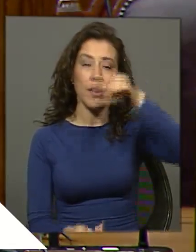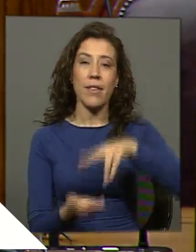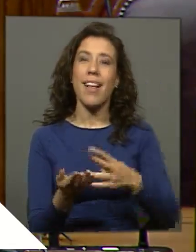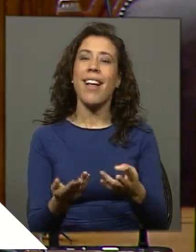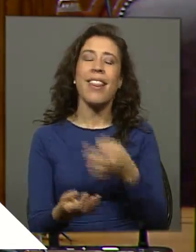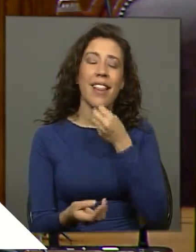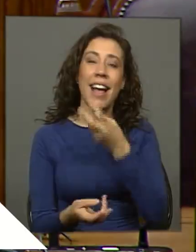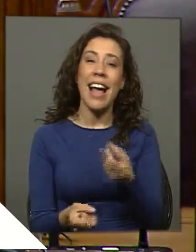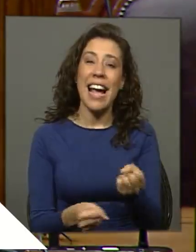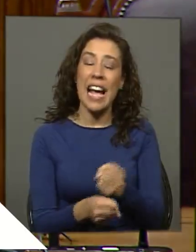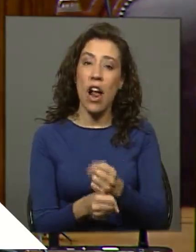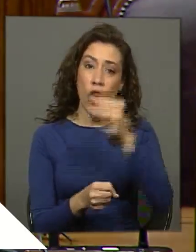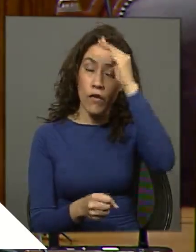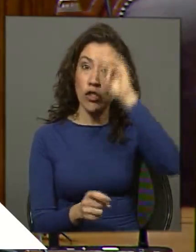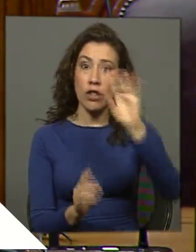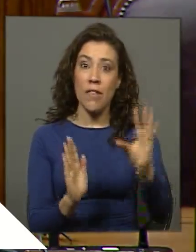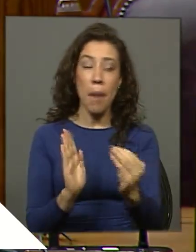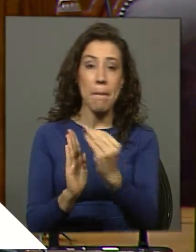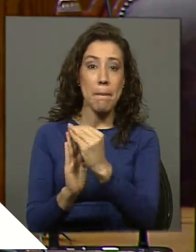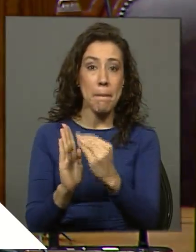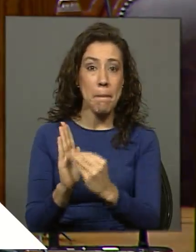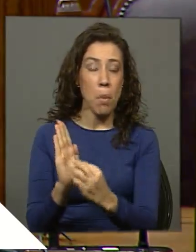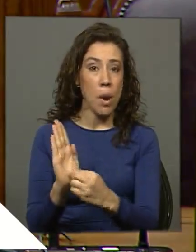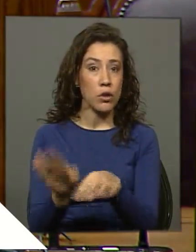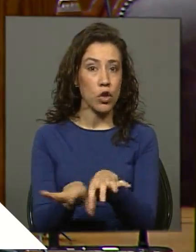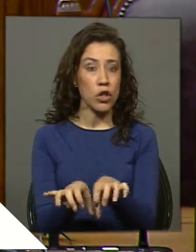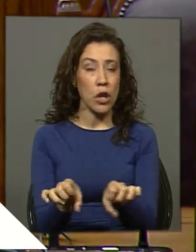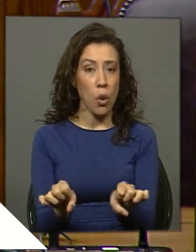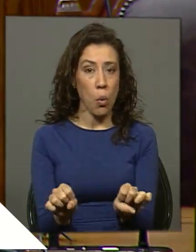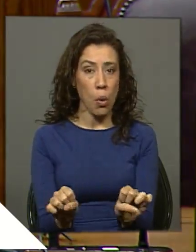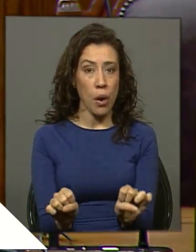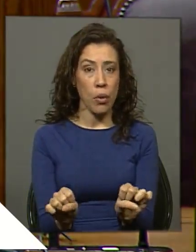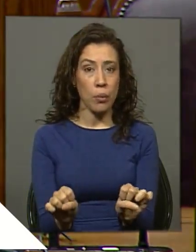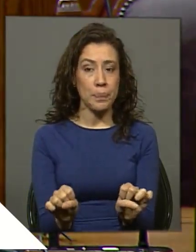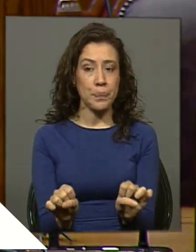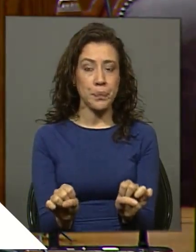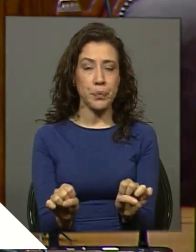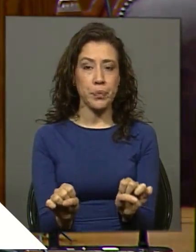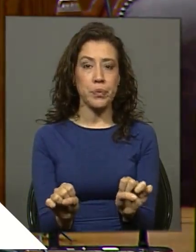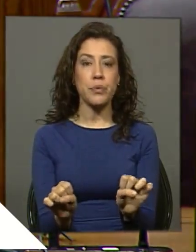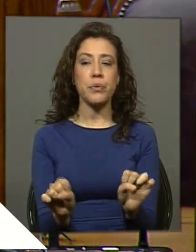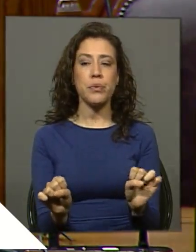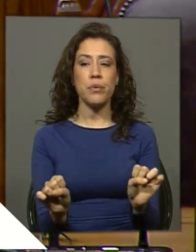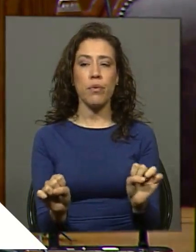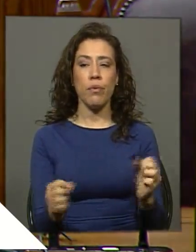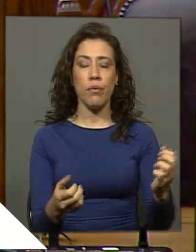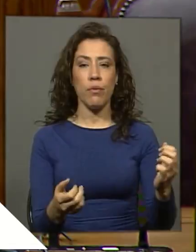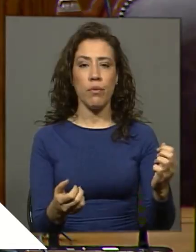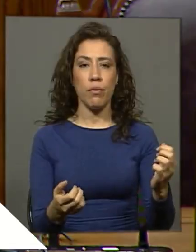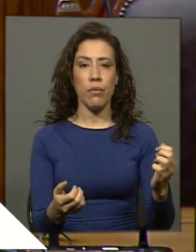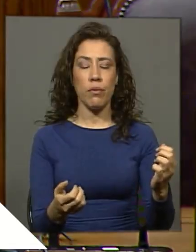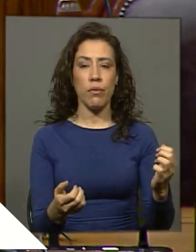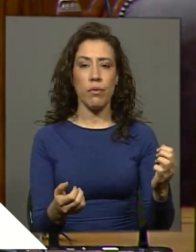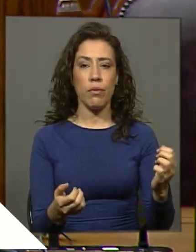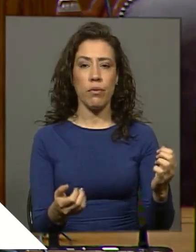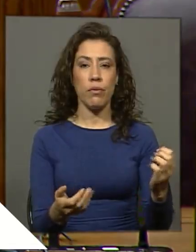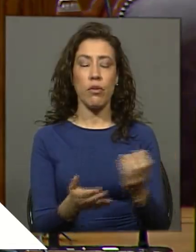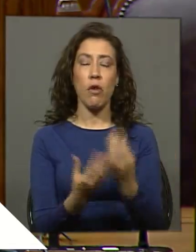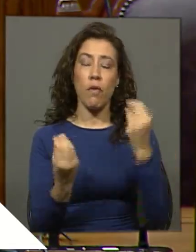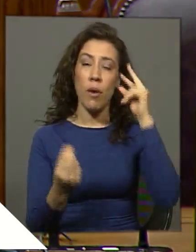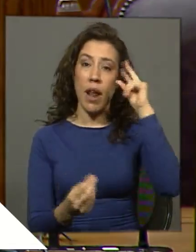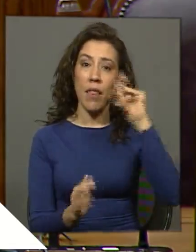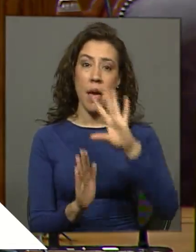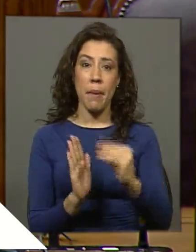cargos de confianza no estaban considerados en este acuerdo y se llegó a la convicción de que era buena idea